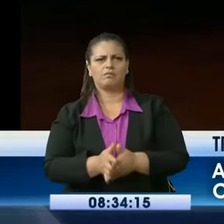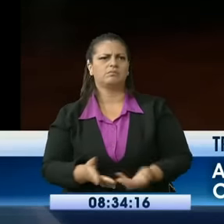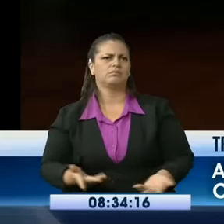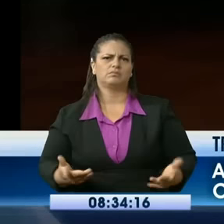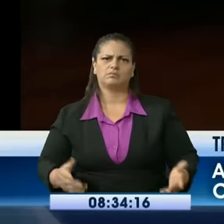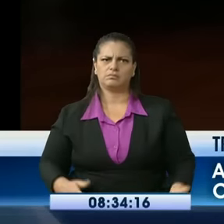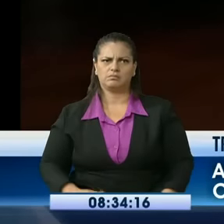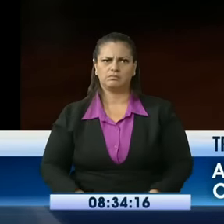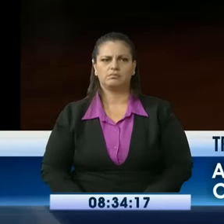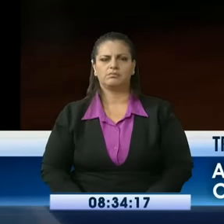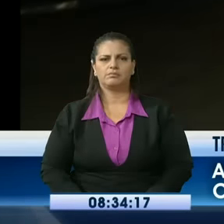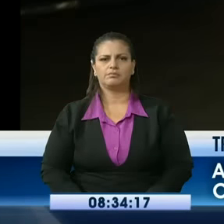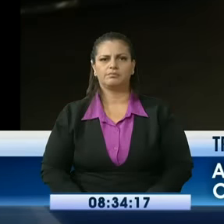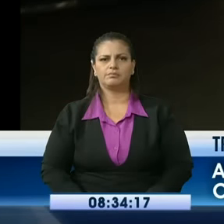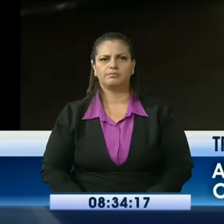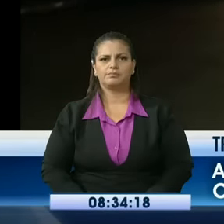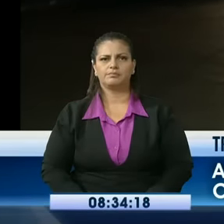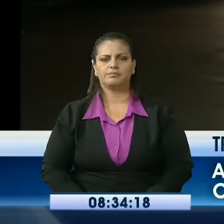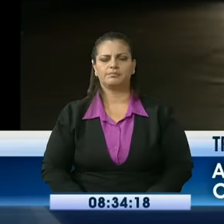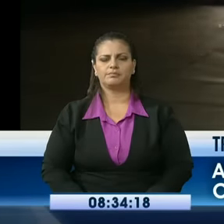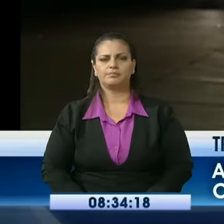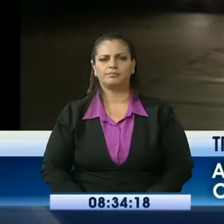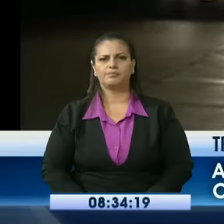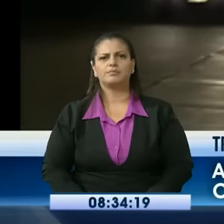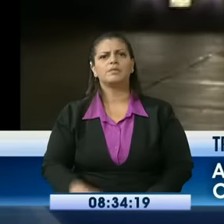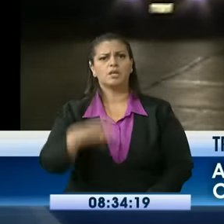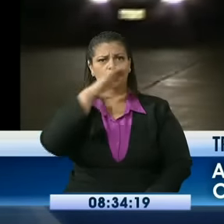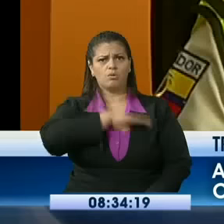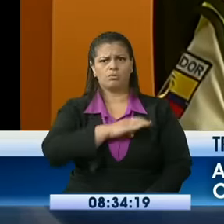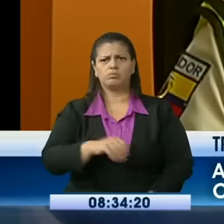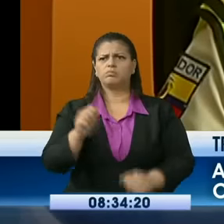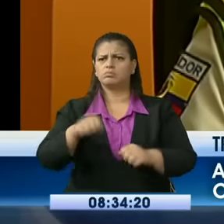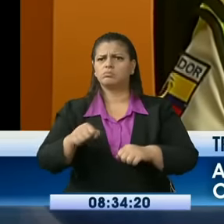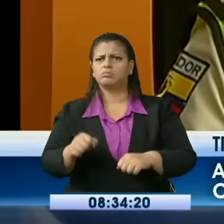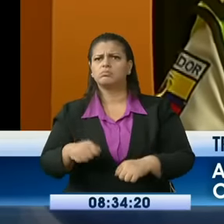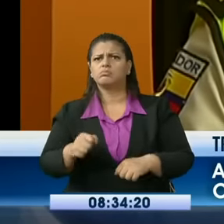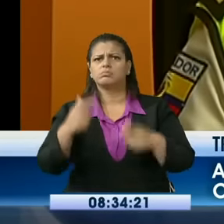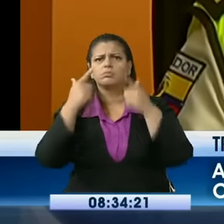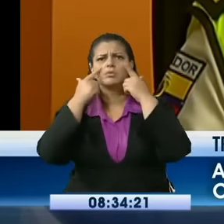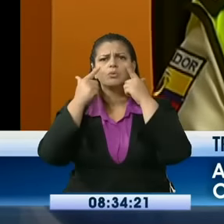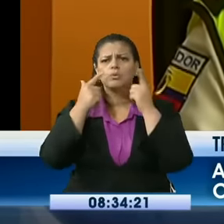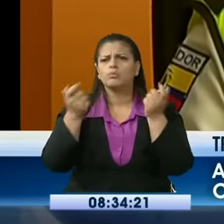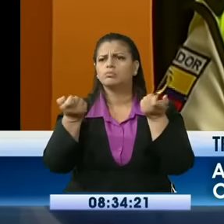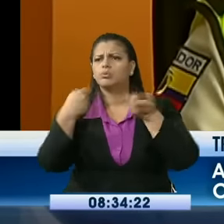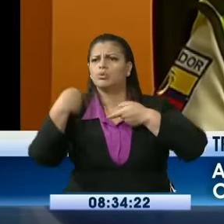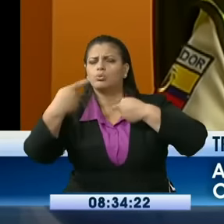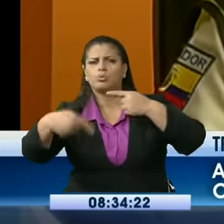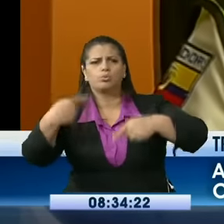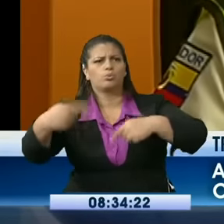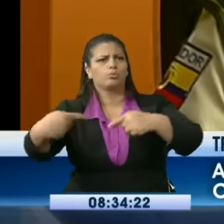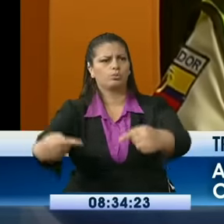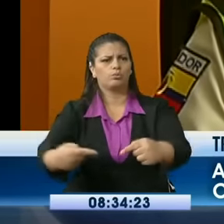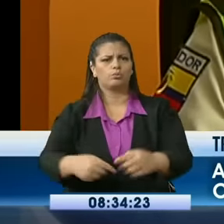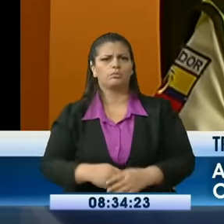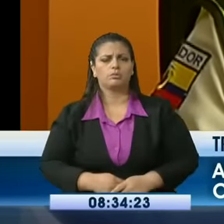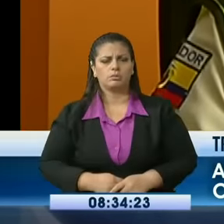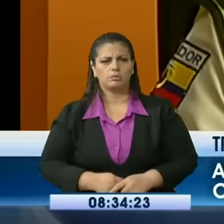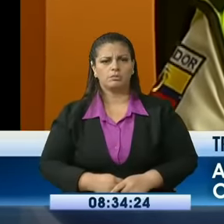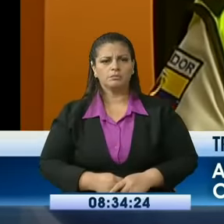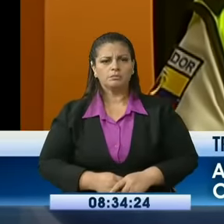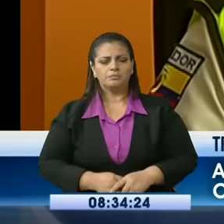constantemente están pendientes de lo que sucede en el sector. Por este tipo de denuncias estamos haciendo los operativos permanentes en todo nuestro distrito. Entonces, estamos